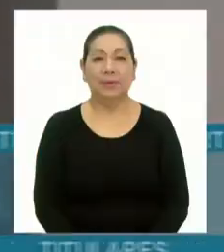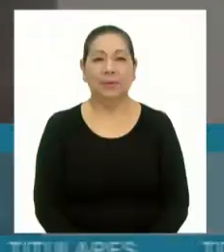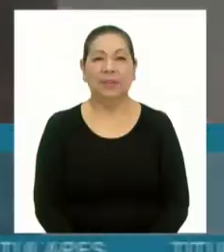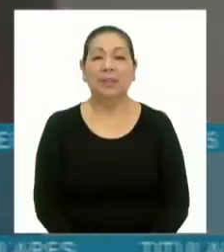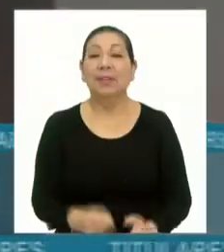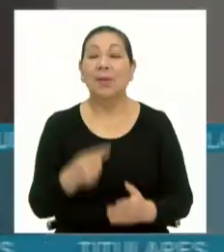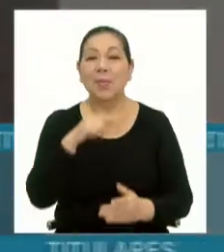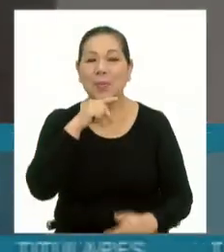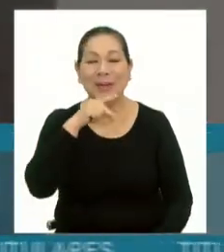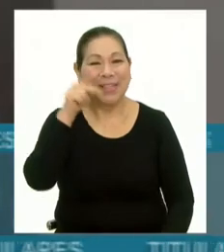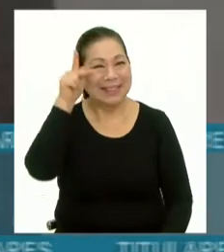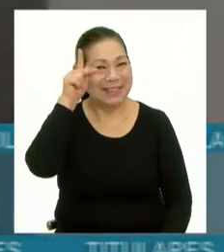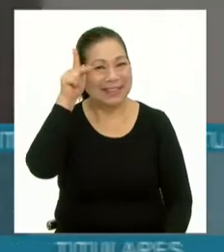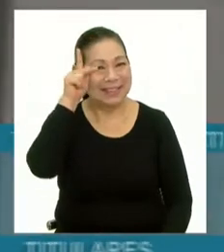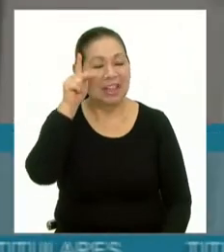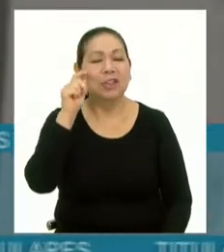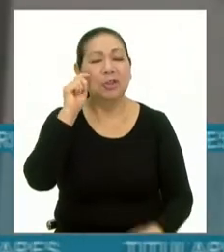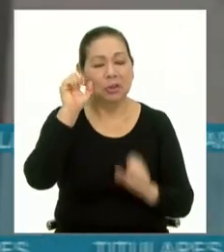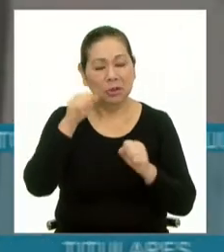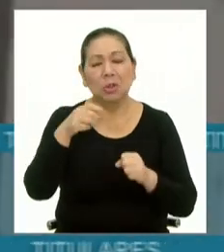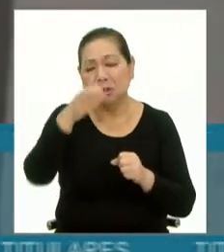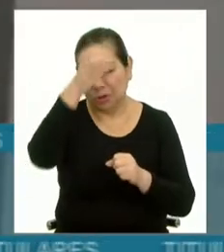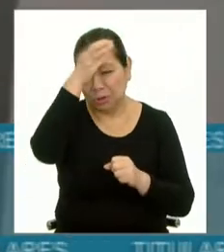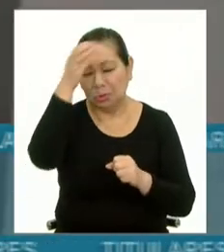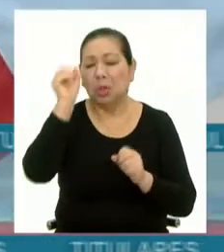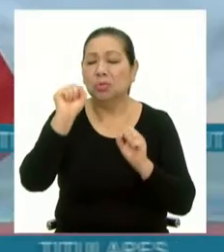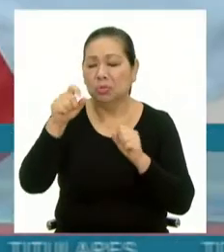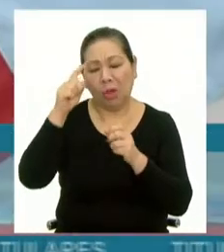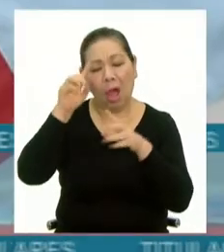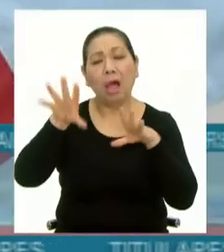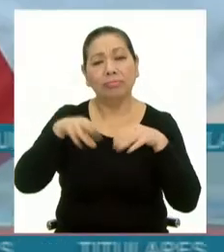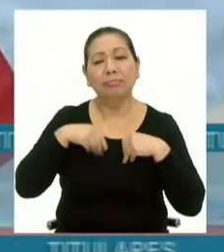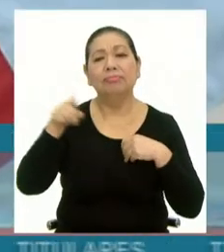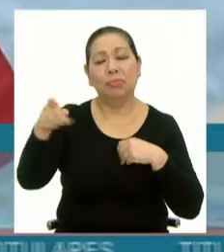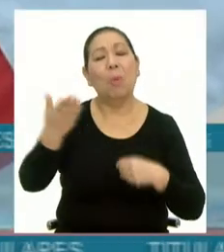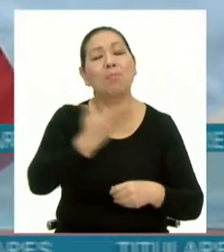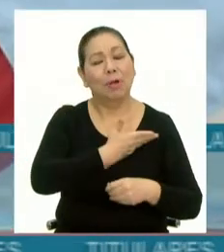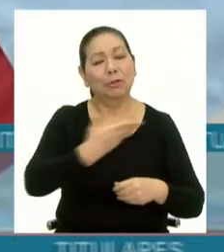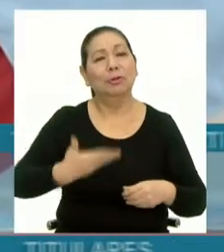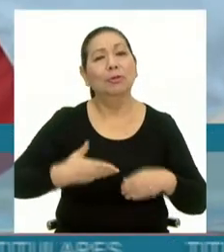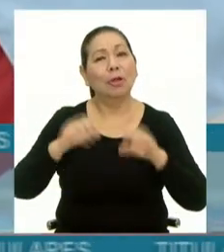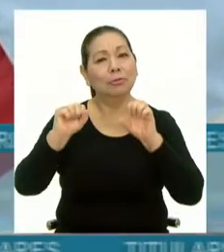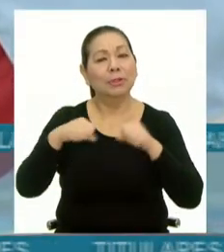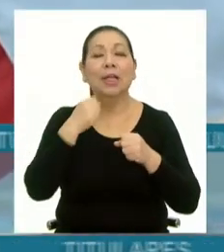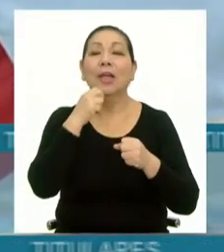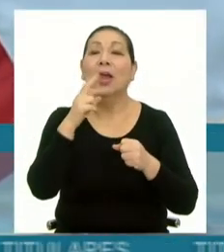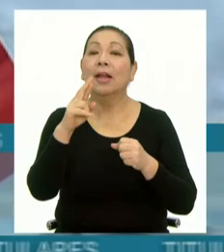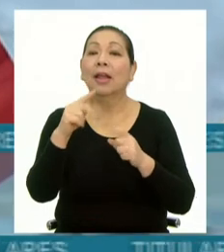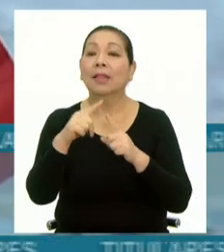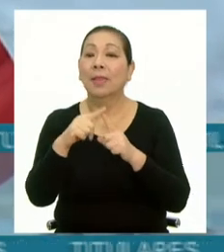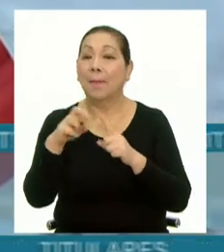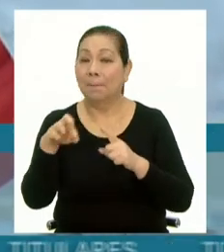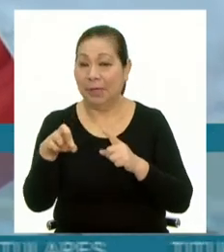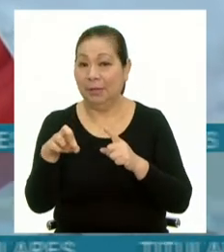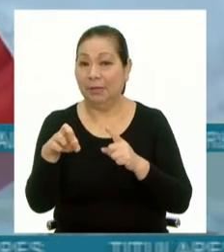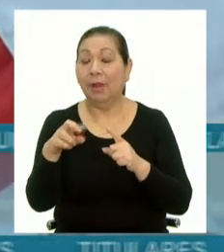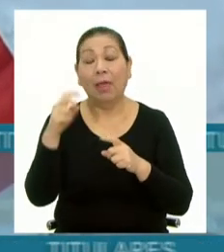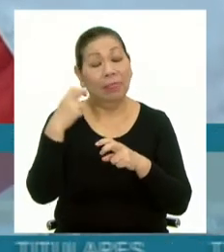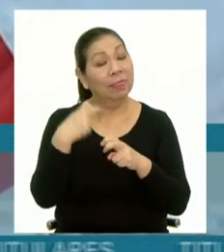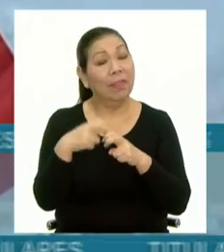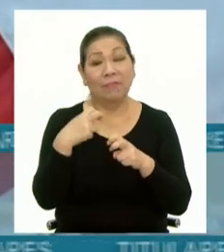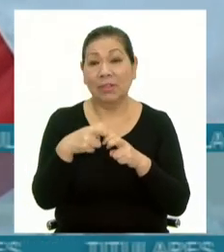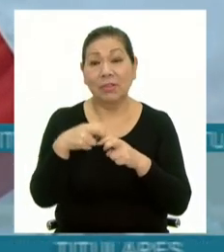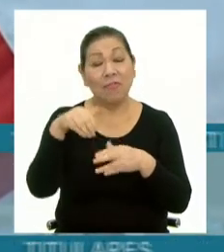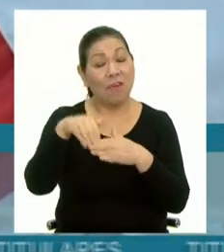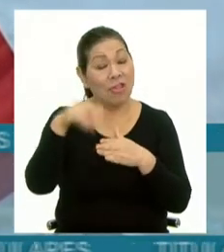Y Keiko Fujimori reconoce a Pedro Castillo como presidente del Perú. Durante entrevista con RPP anunció que será difícil dar